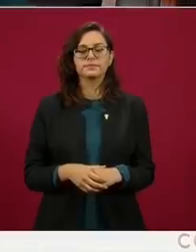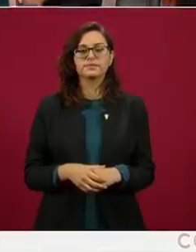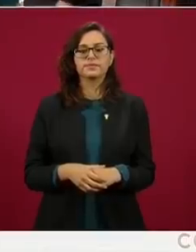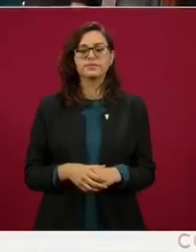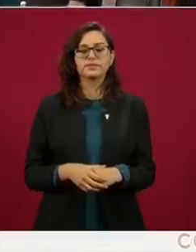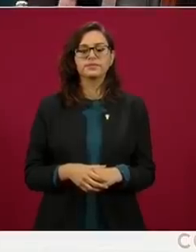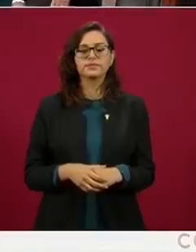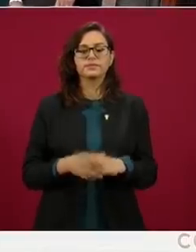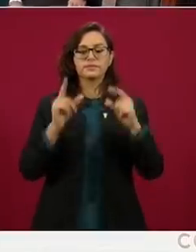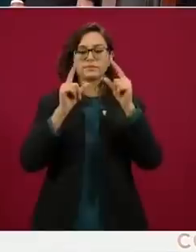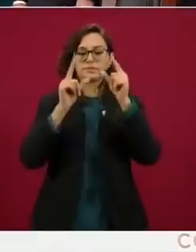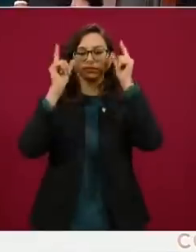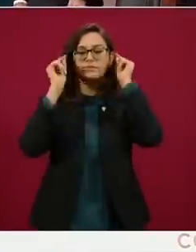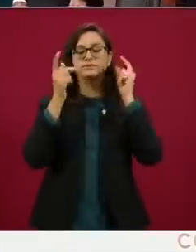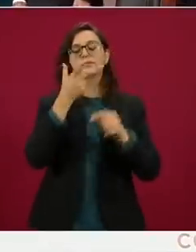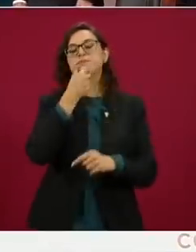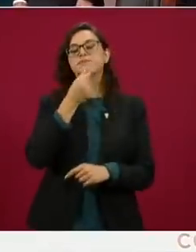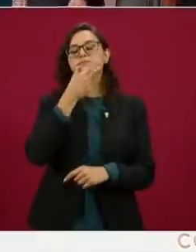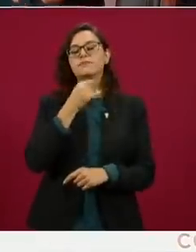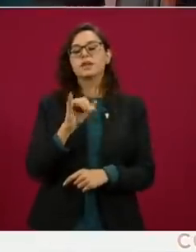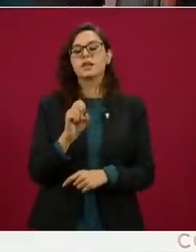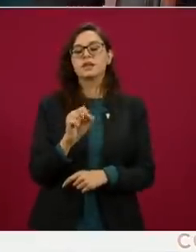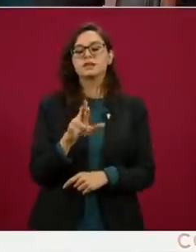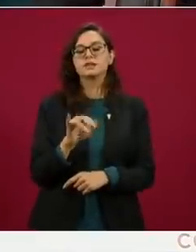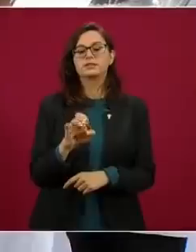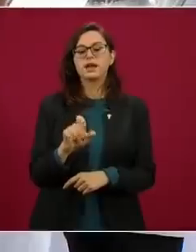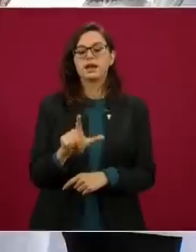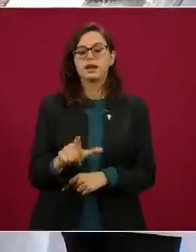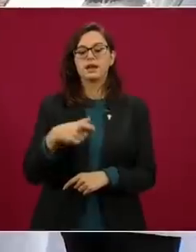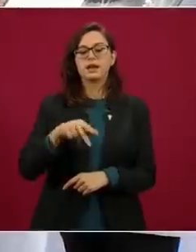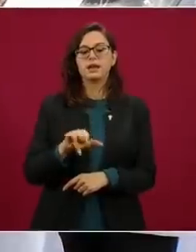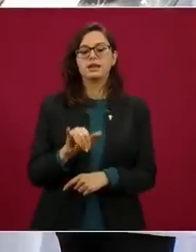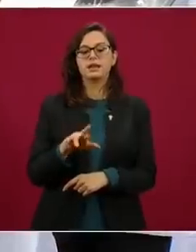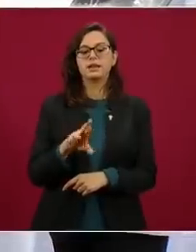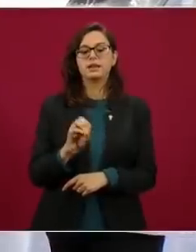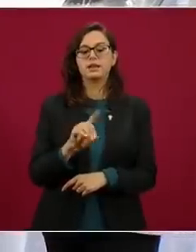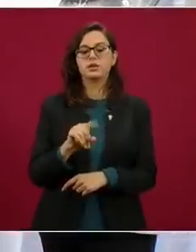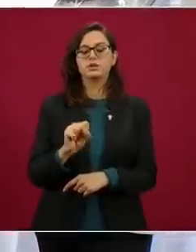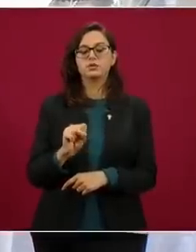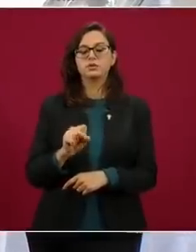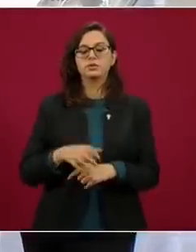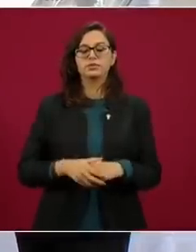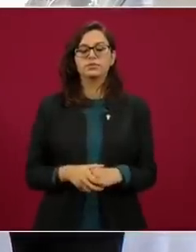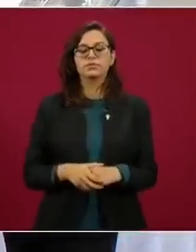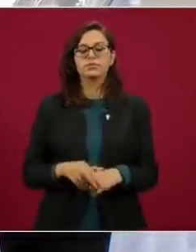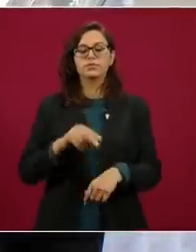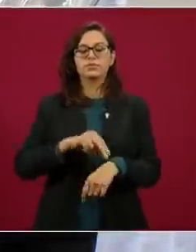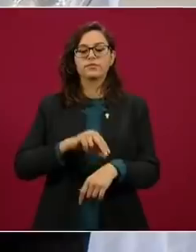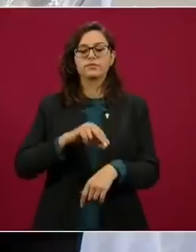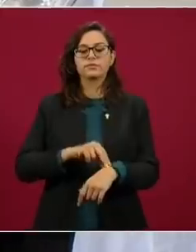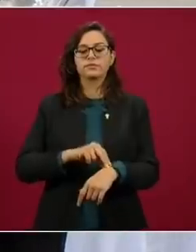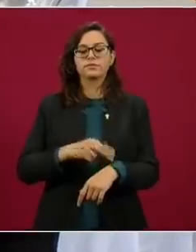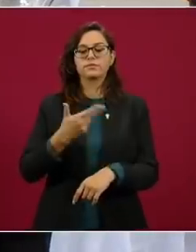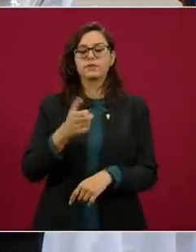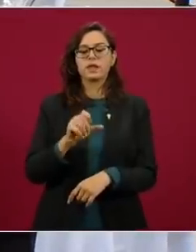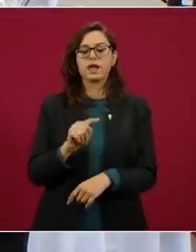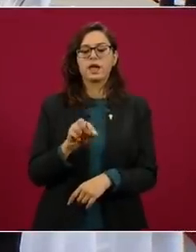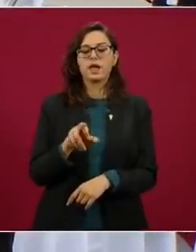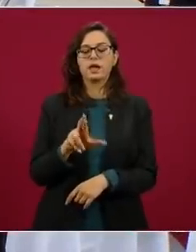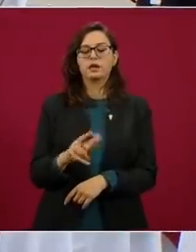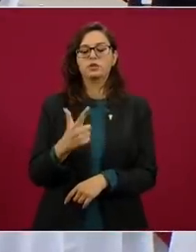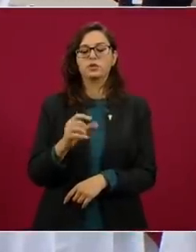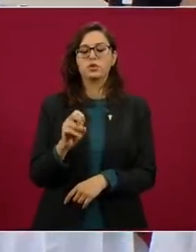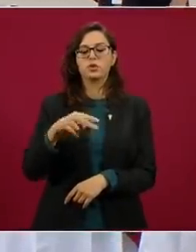enfermero israel quirós guerra médico héctor gonzalo casanova